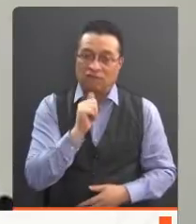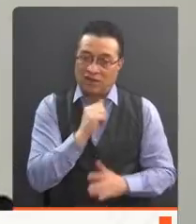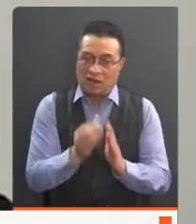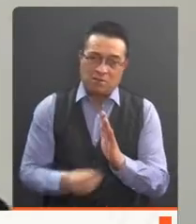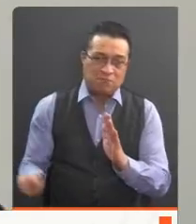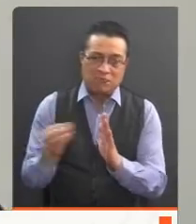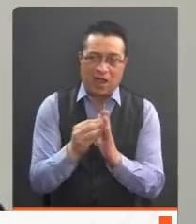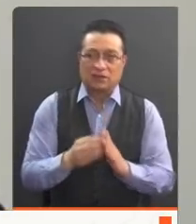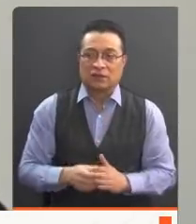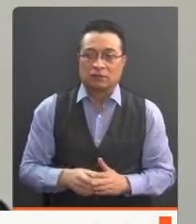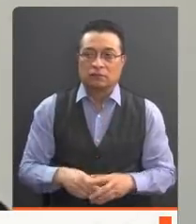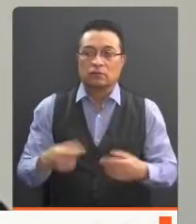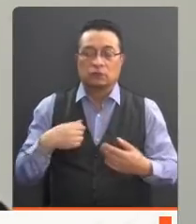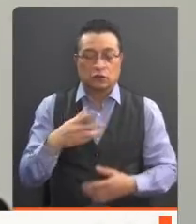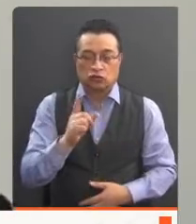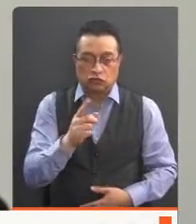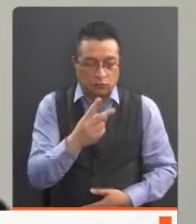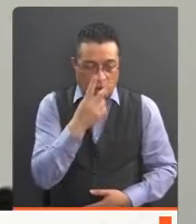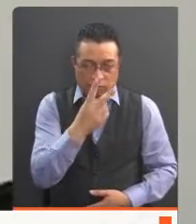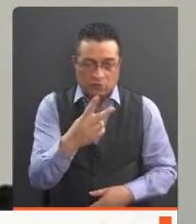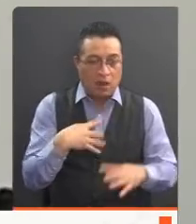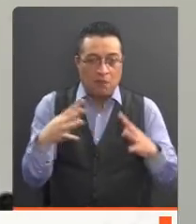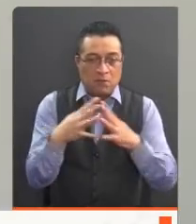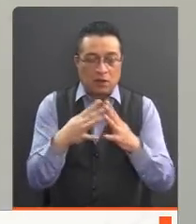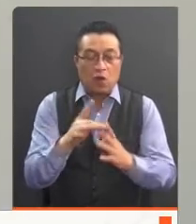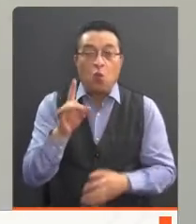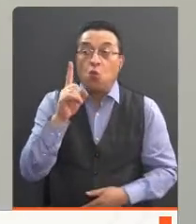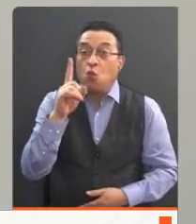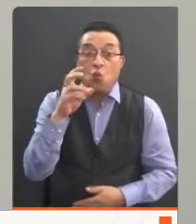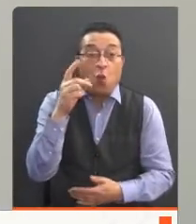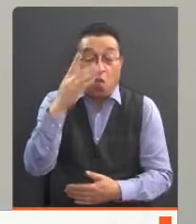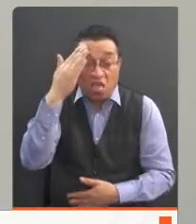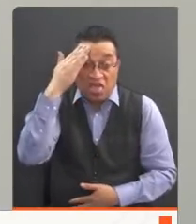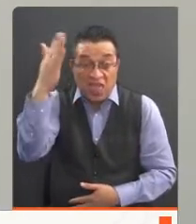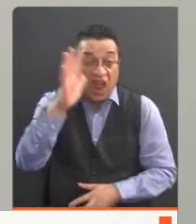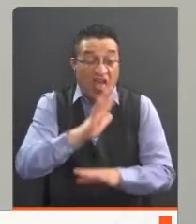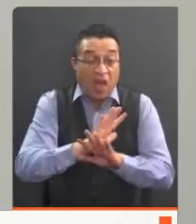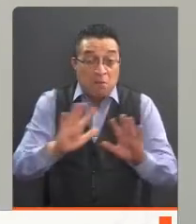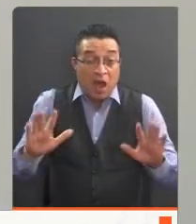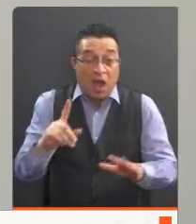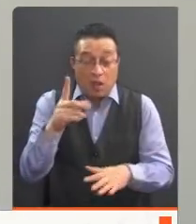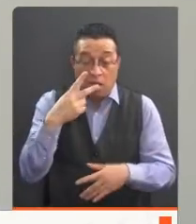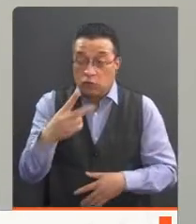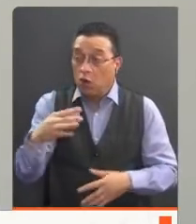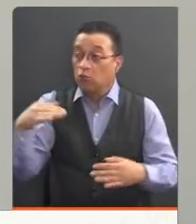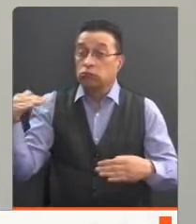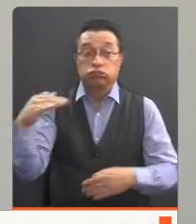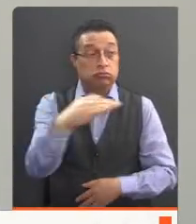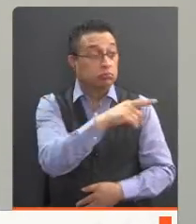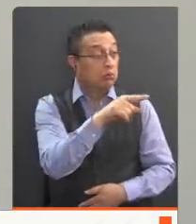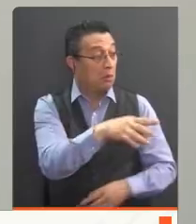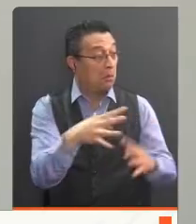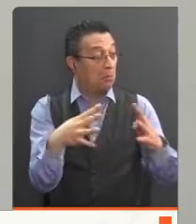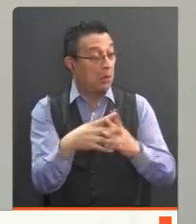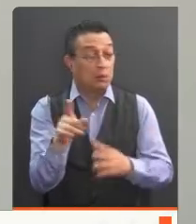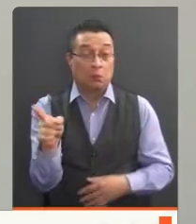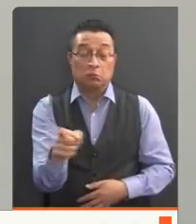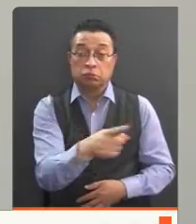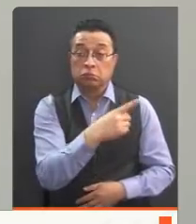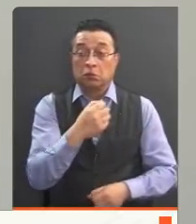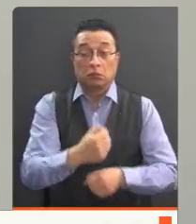Yo prácticamente no he visto militares, salvo un día vi por ahí una patrulla de militares donde estaban haciendo la